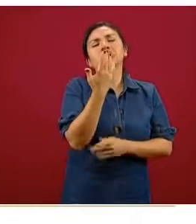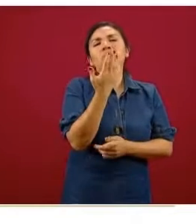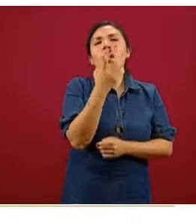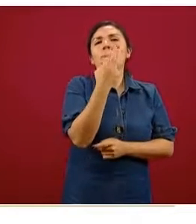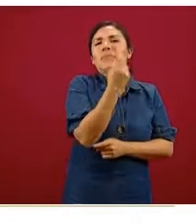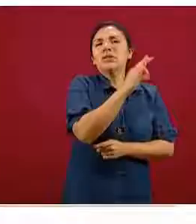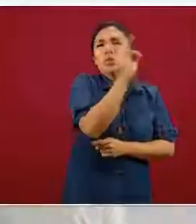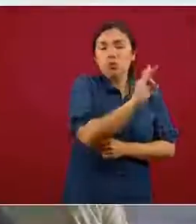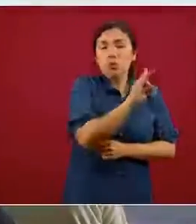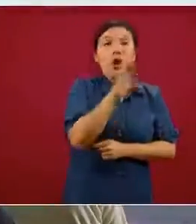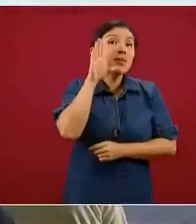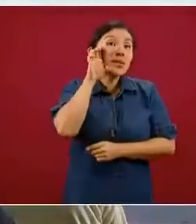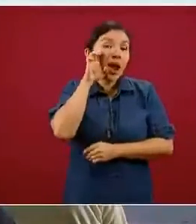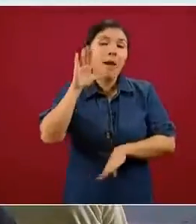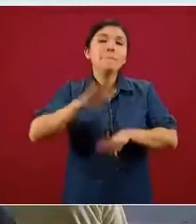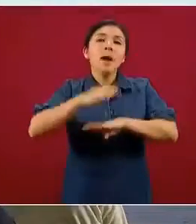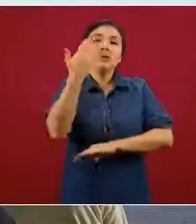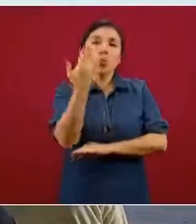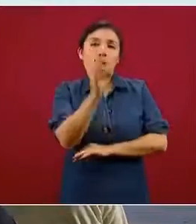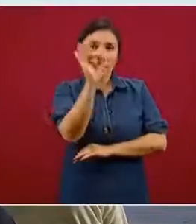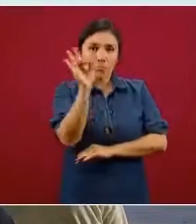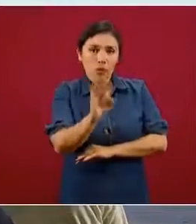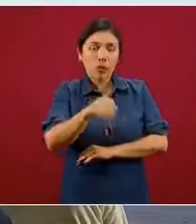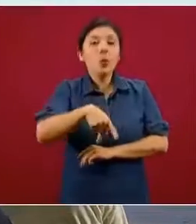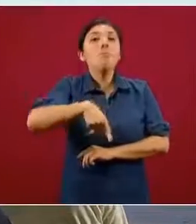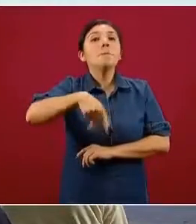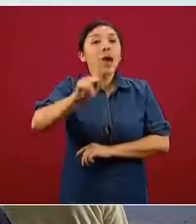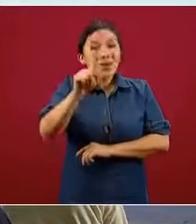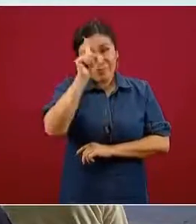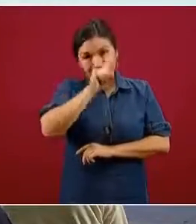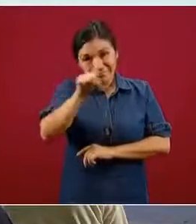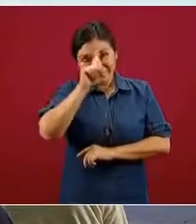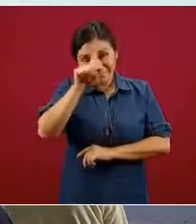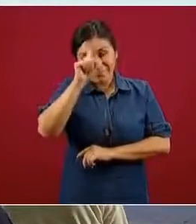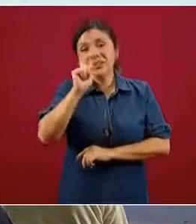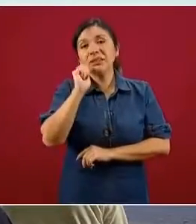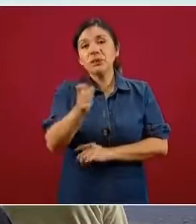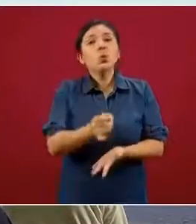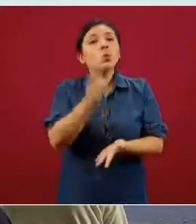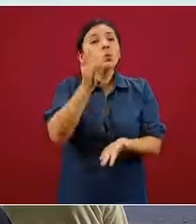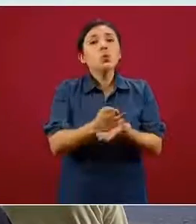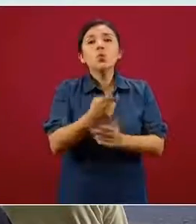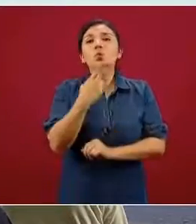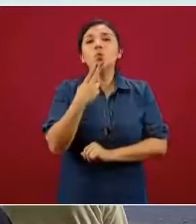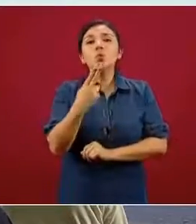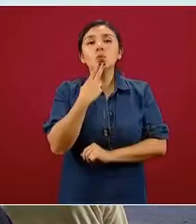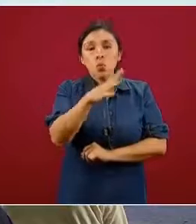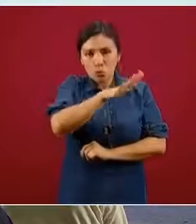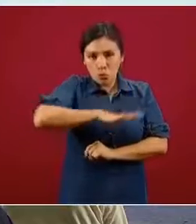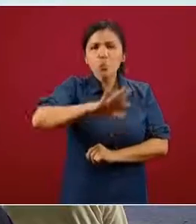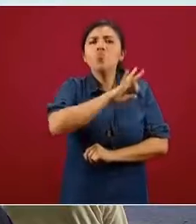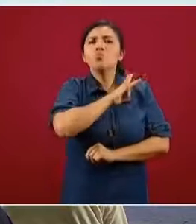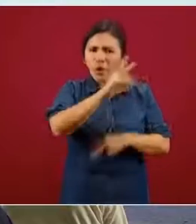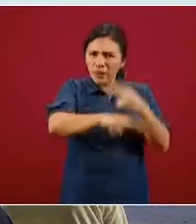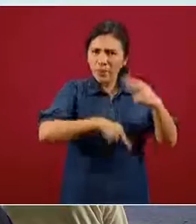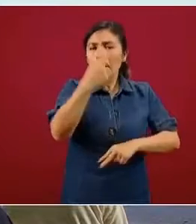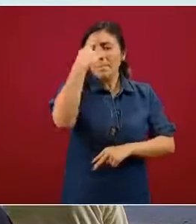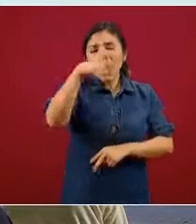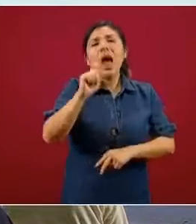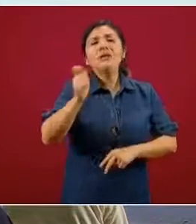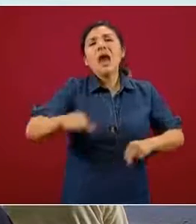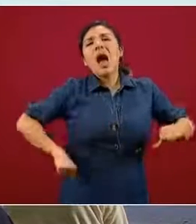en naranja sube al 50%, pero la recomendación es que se utilice esta posibilidad para